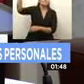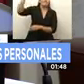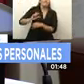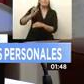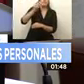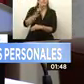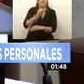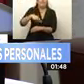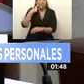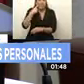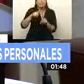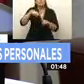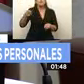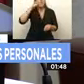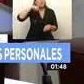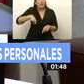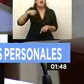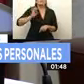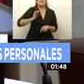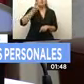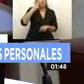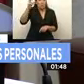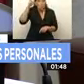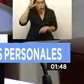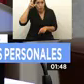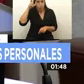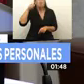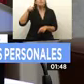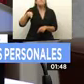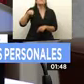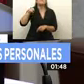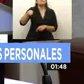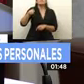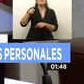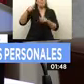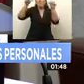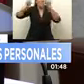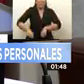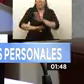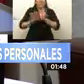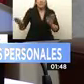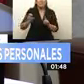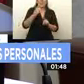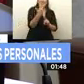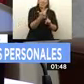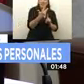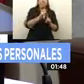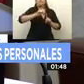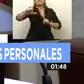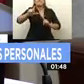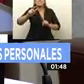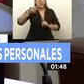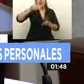Ucrania en el 2008 anunció déficit cero para el 2009 fracasó pasó del tres al